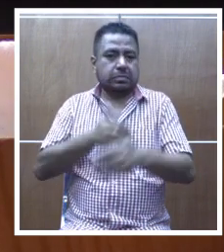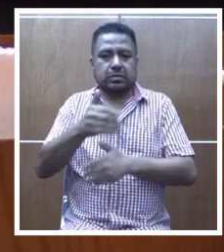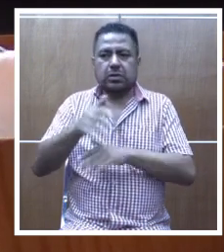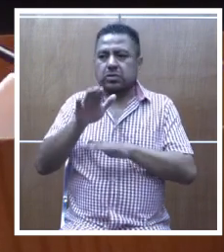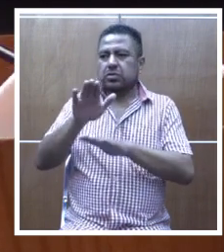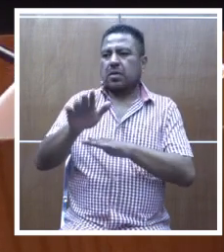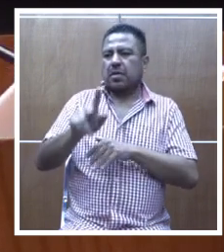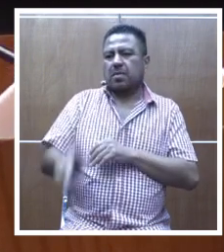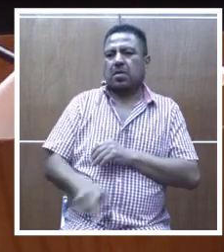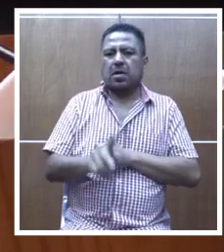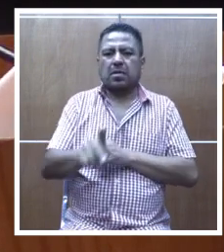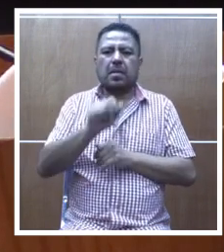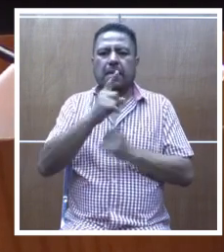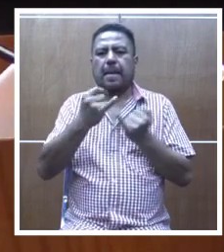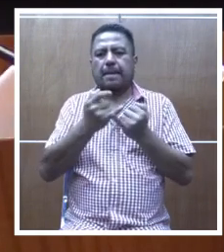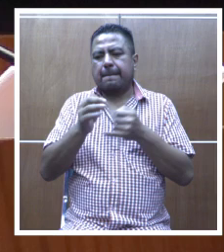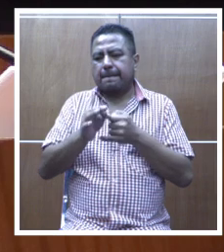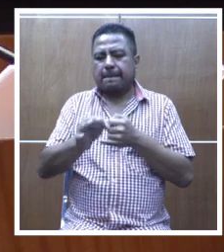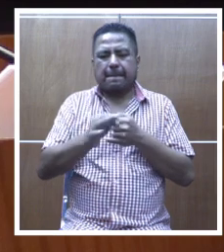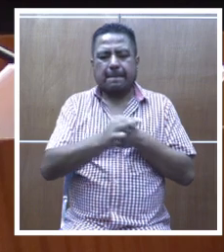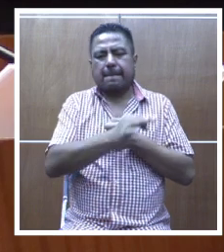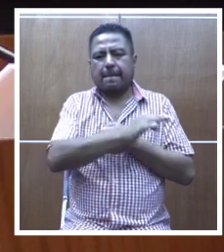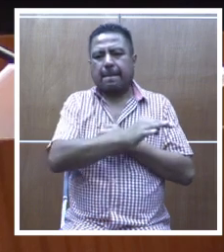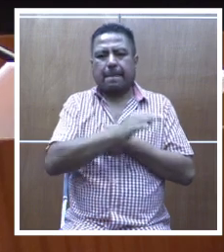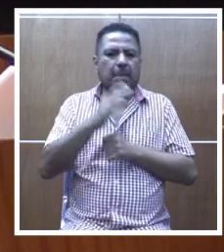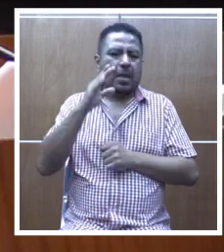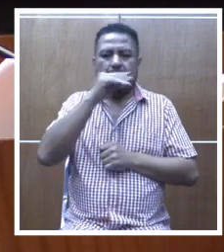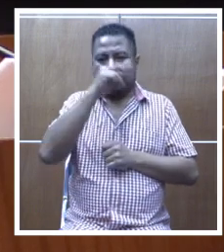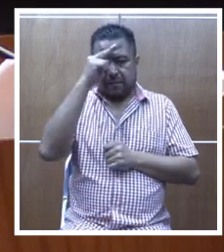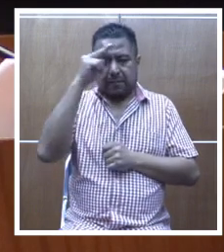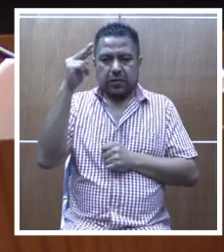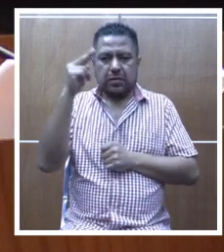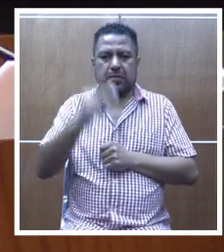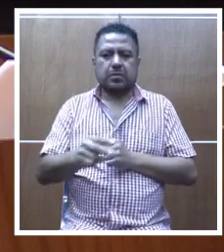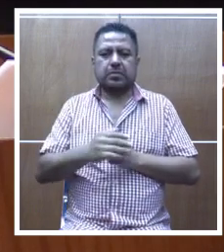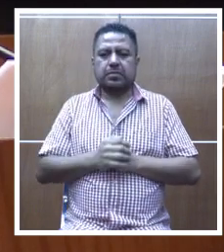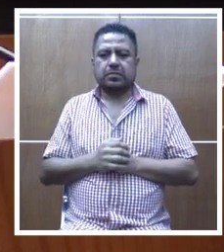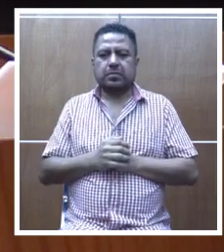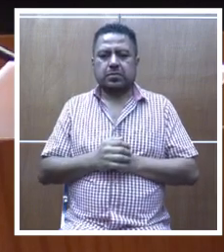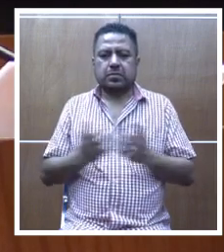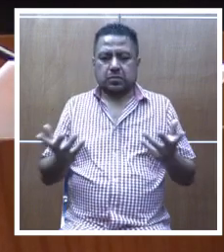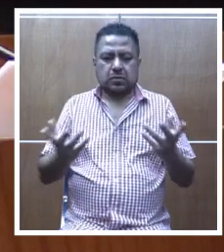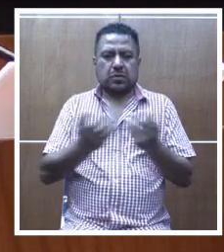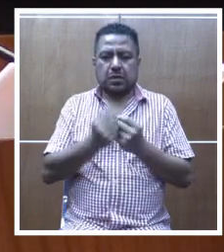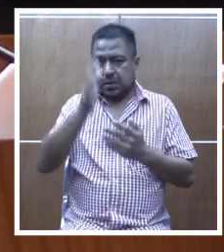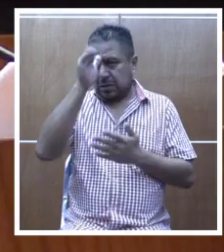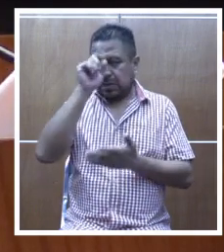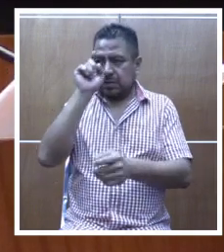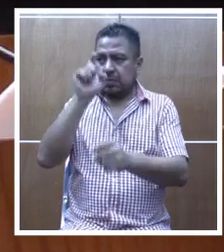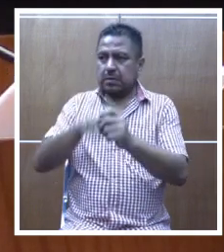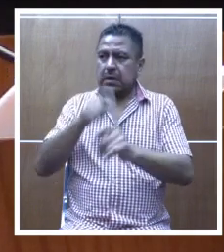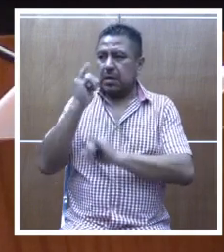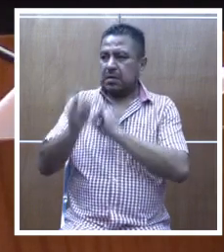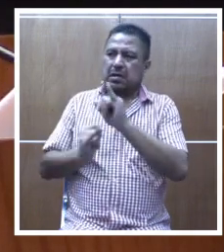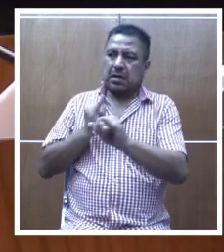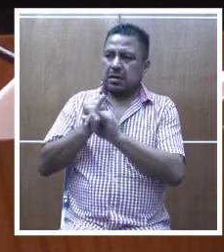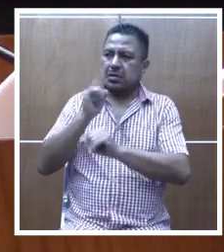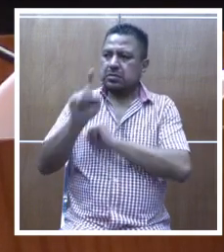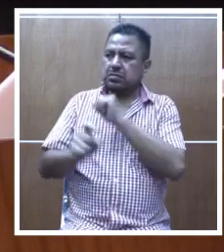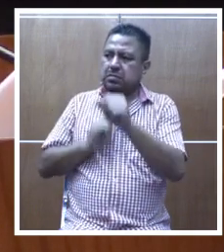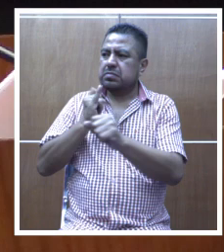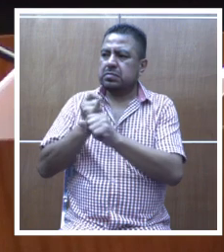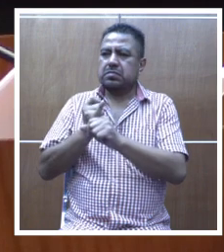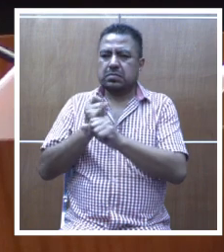nuestros pueblos y comunidades originarias y del pueblo afromexicano, junto con los tratados y convenciones internacionales, los